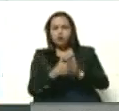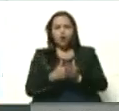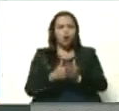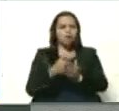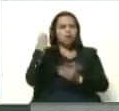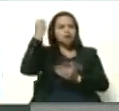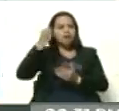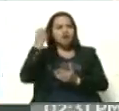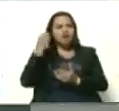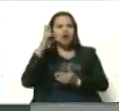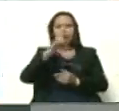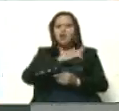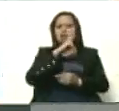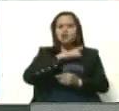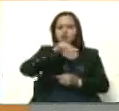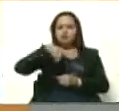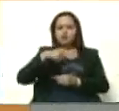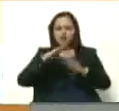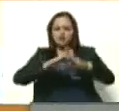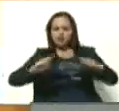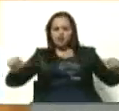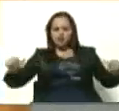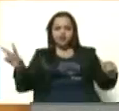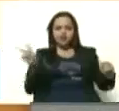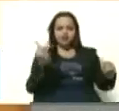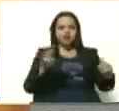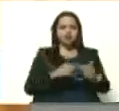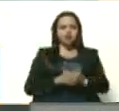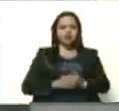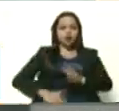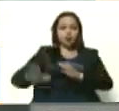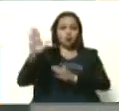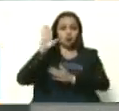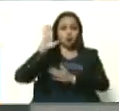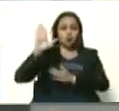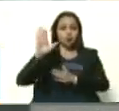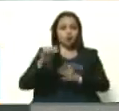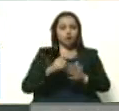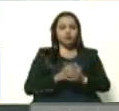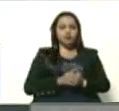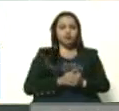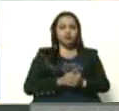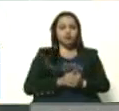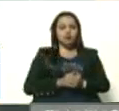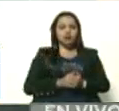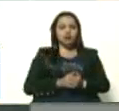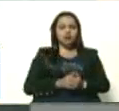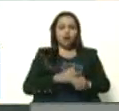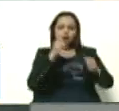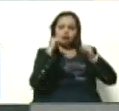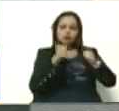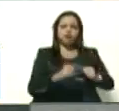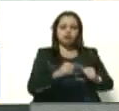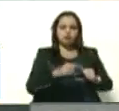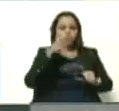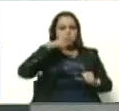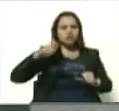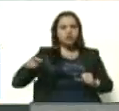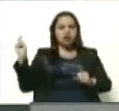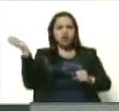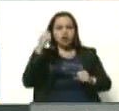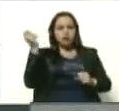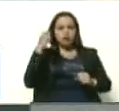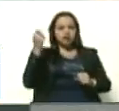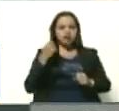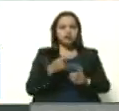creencias que hay en nuestra tierra, juro por los bravos y las bravas de Apure, por los